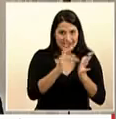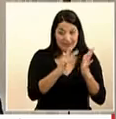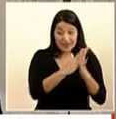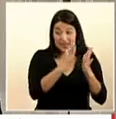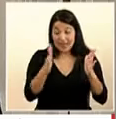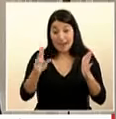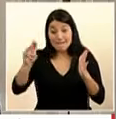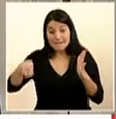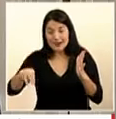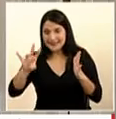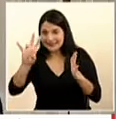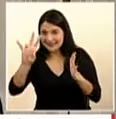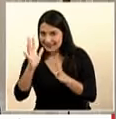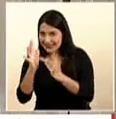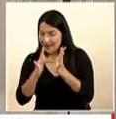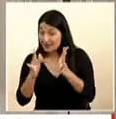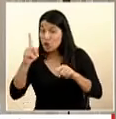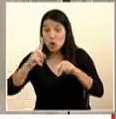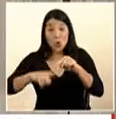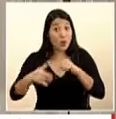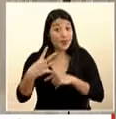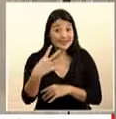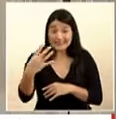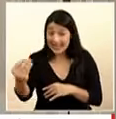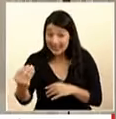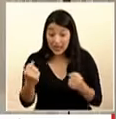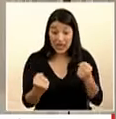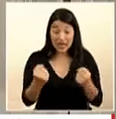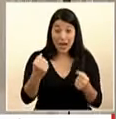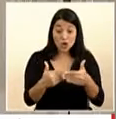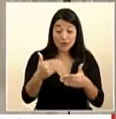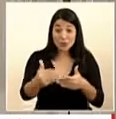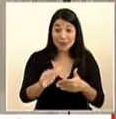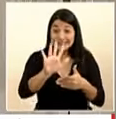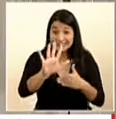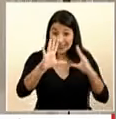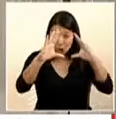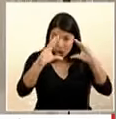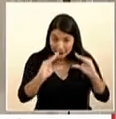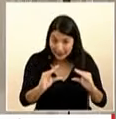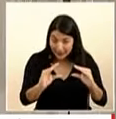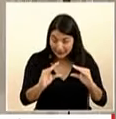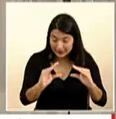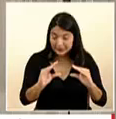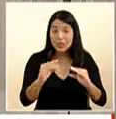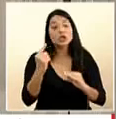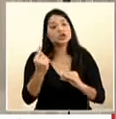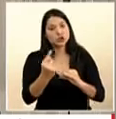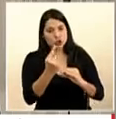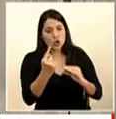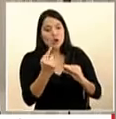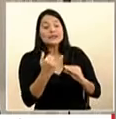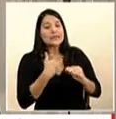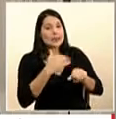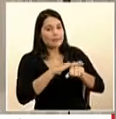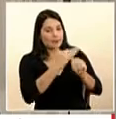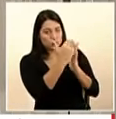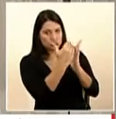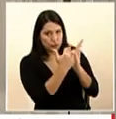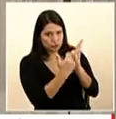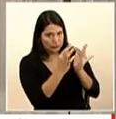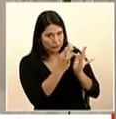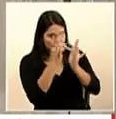7 de abril no podrán circular vehículos después de las 5 pm salvo las excepciones durante el día